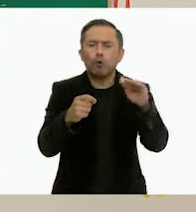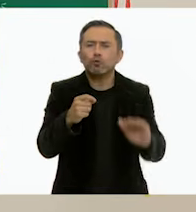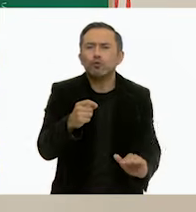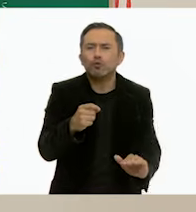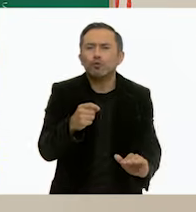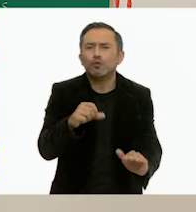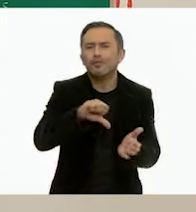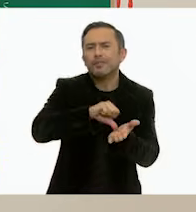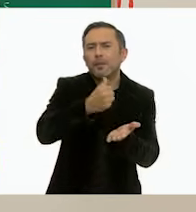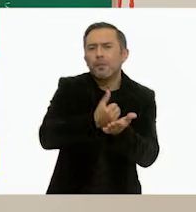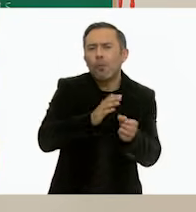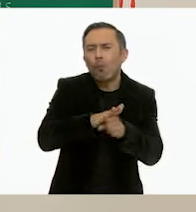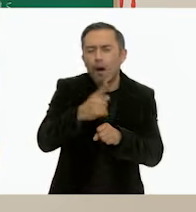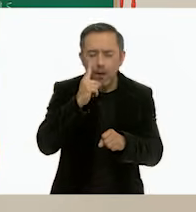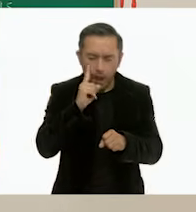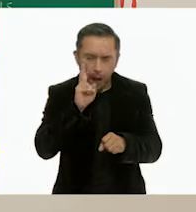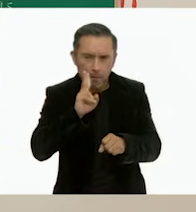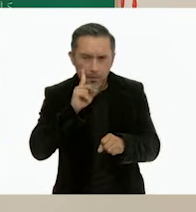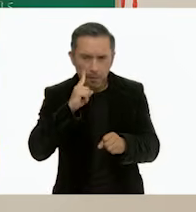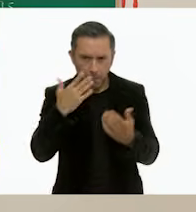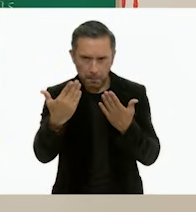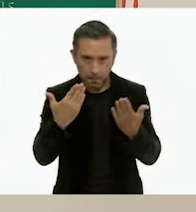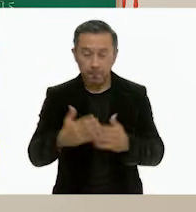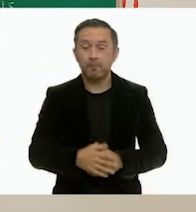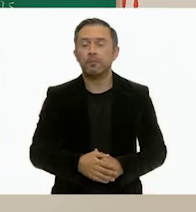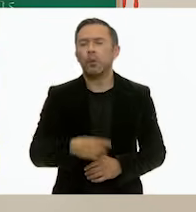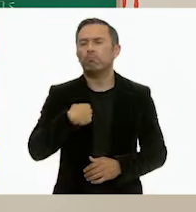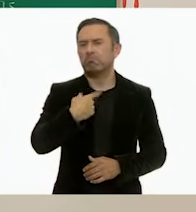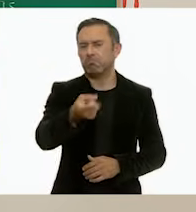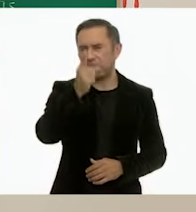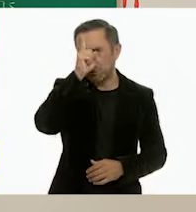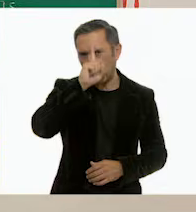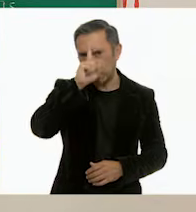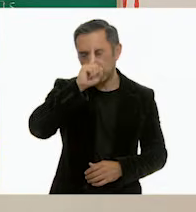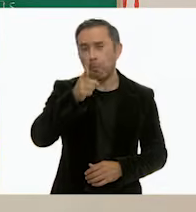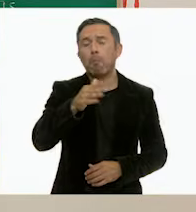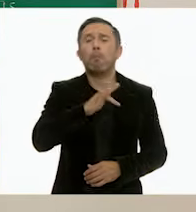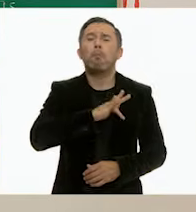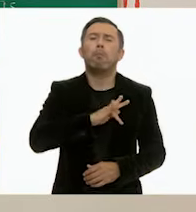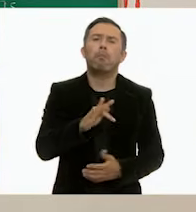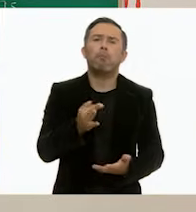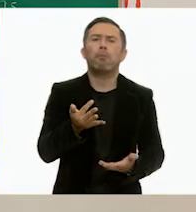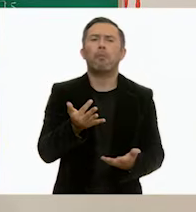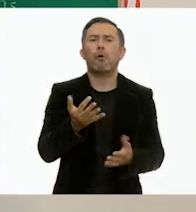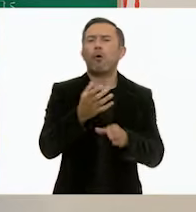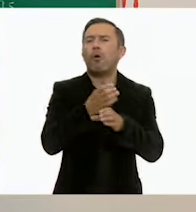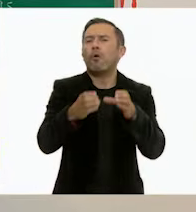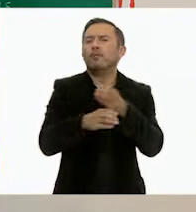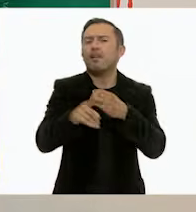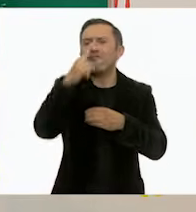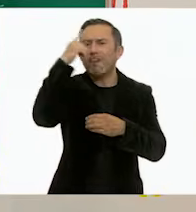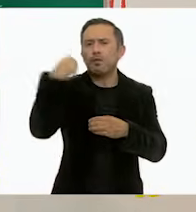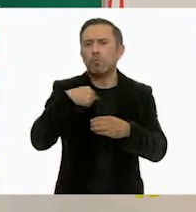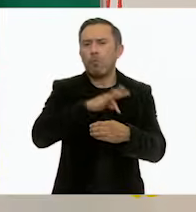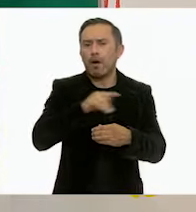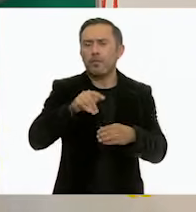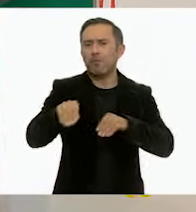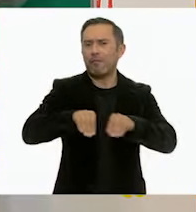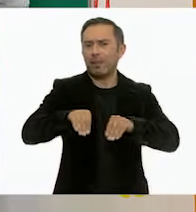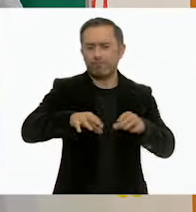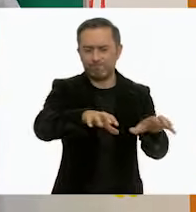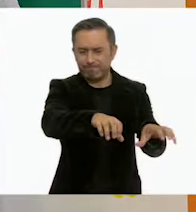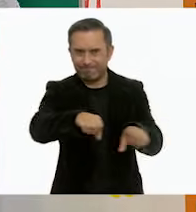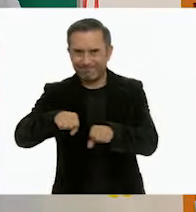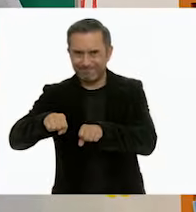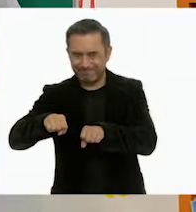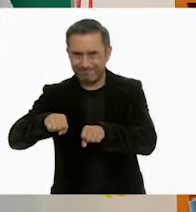que midieron. Les podemos recomendar que también utilicen objetos que puedan mover. Si realizaron su marca como Alexia